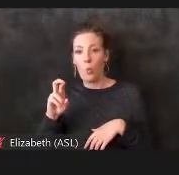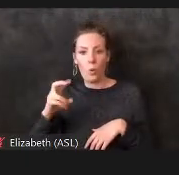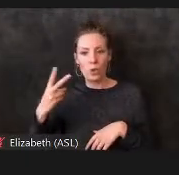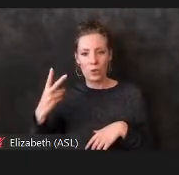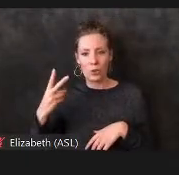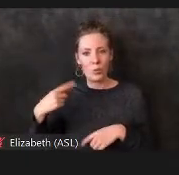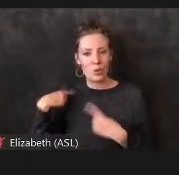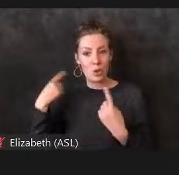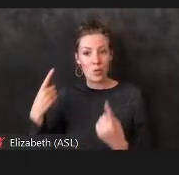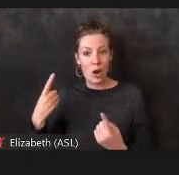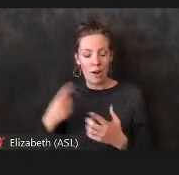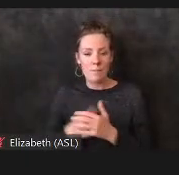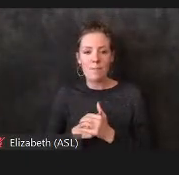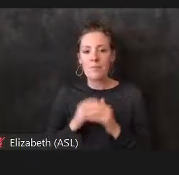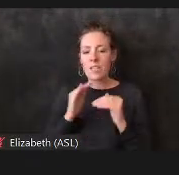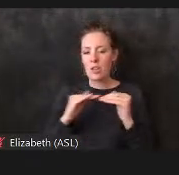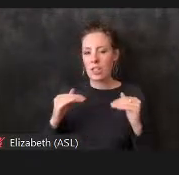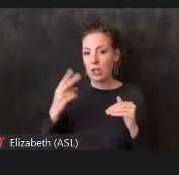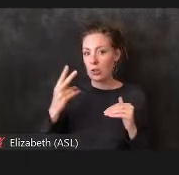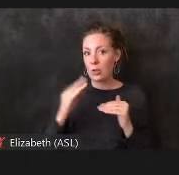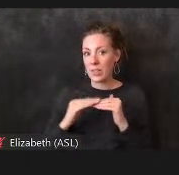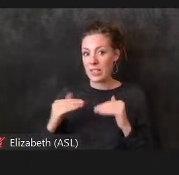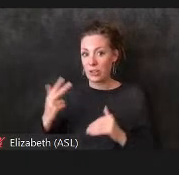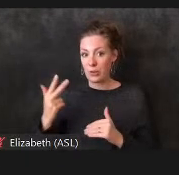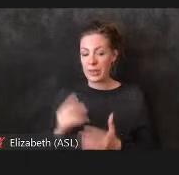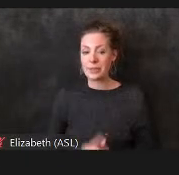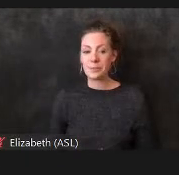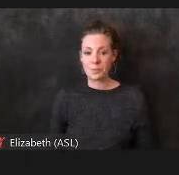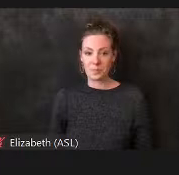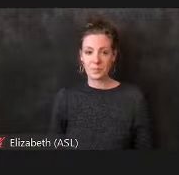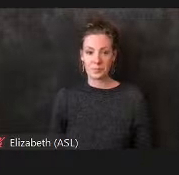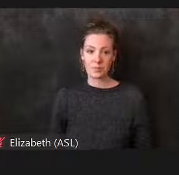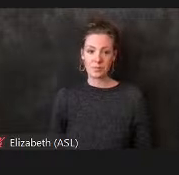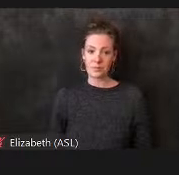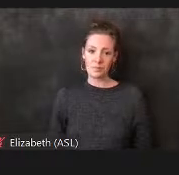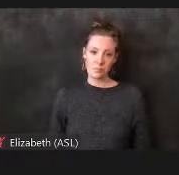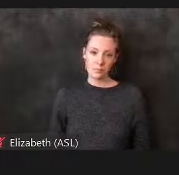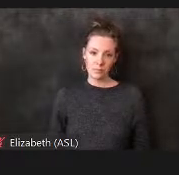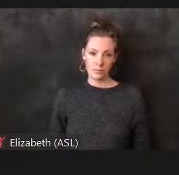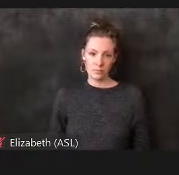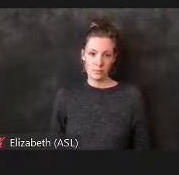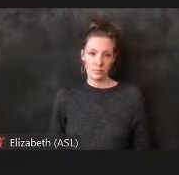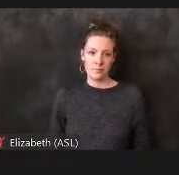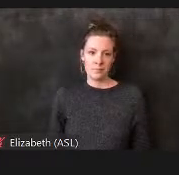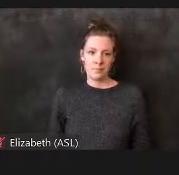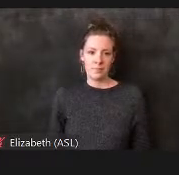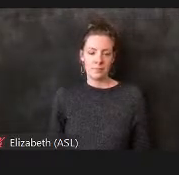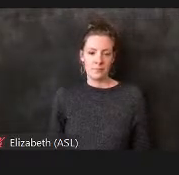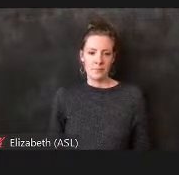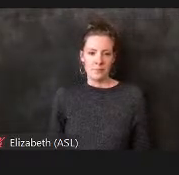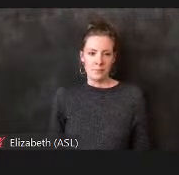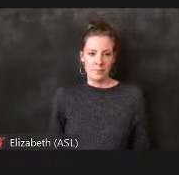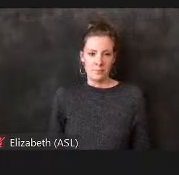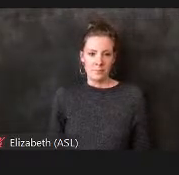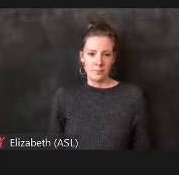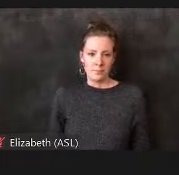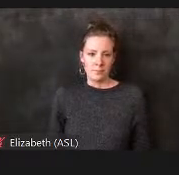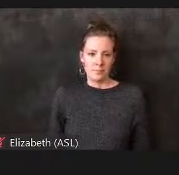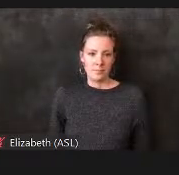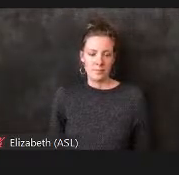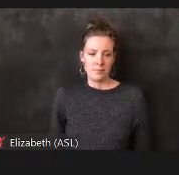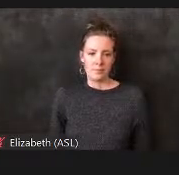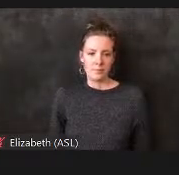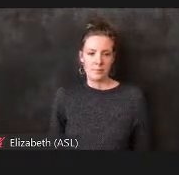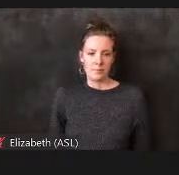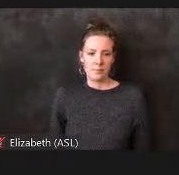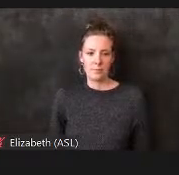personales. Y ellos están bajo los grupos de las áreas 2 y 3 de